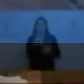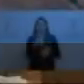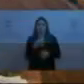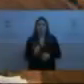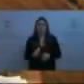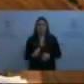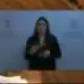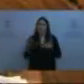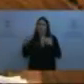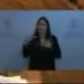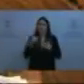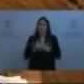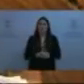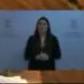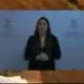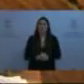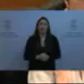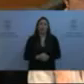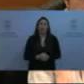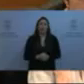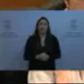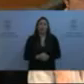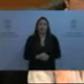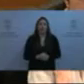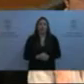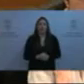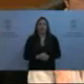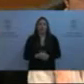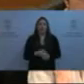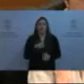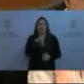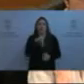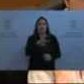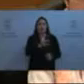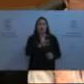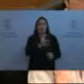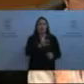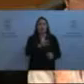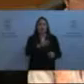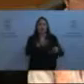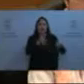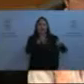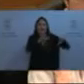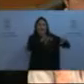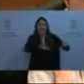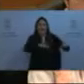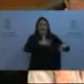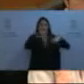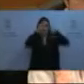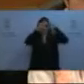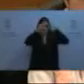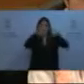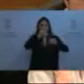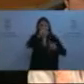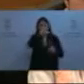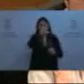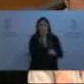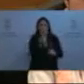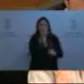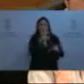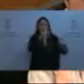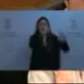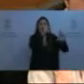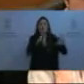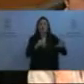Gracias, Presidenta. ¿Qué medidas tienen pensadas para preservar la capilla de la Acadeliada, si están los terrenos de Luca y la pintura moral protegida del pintor Paulino